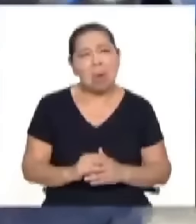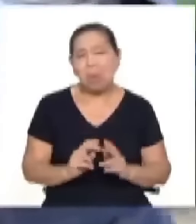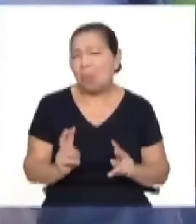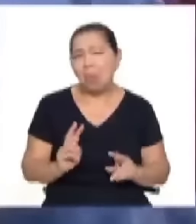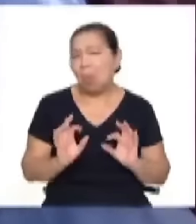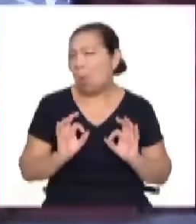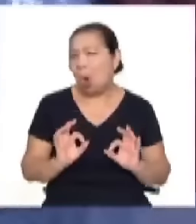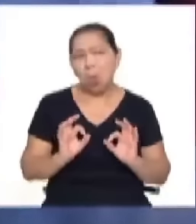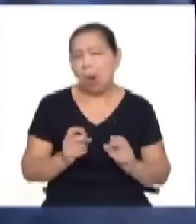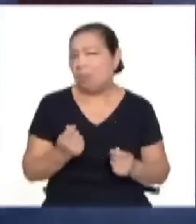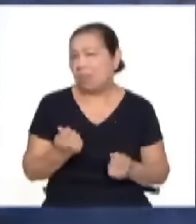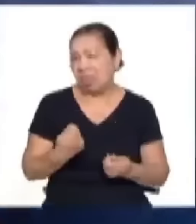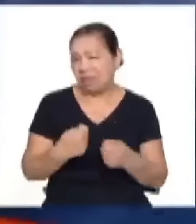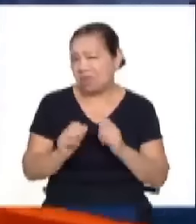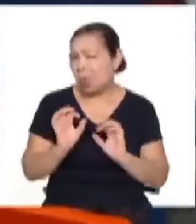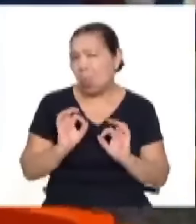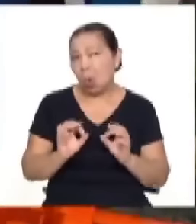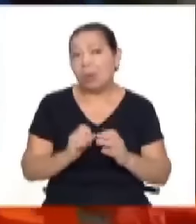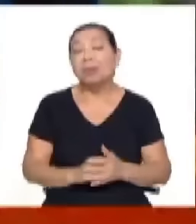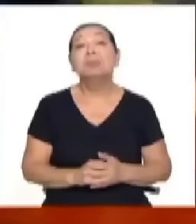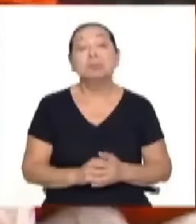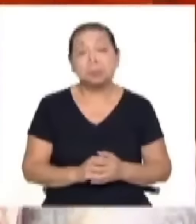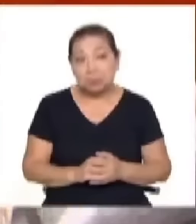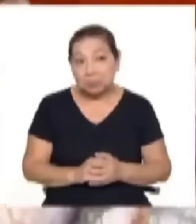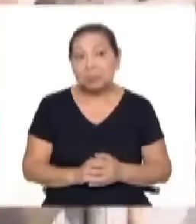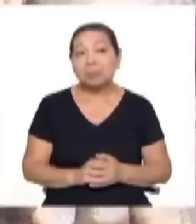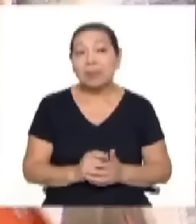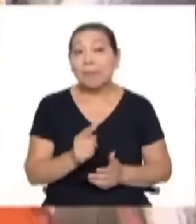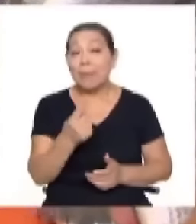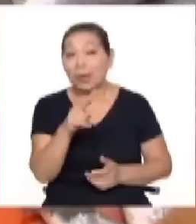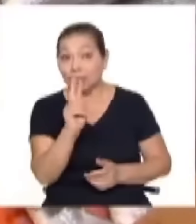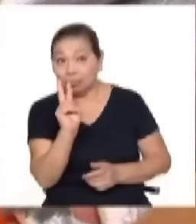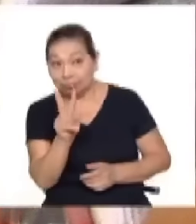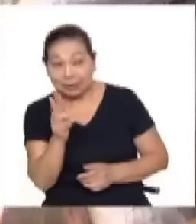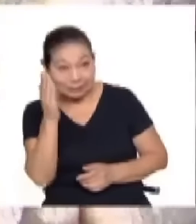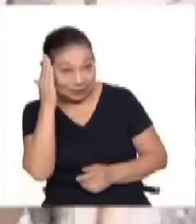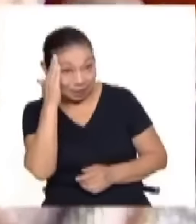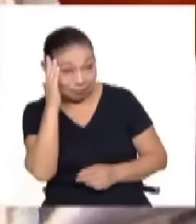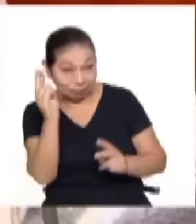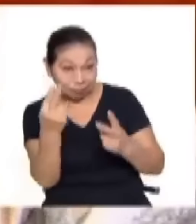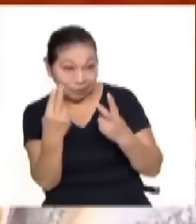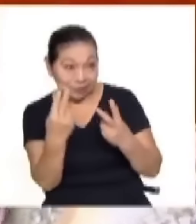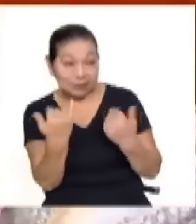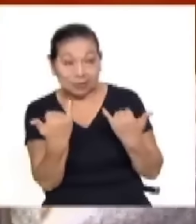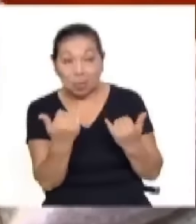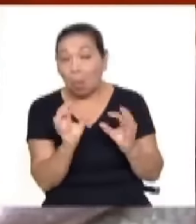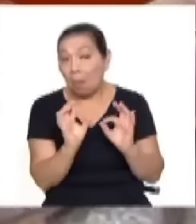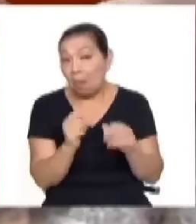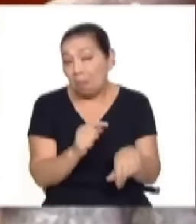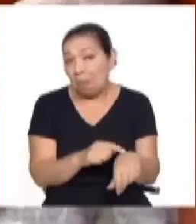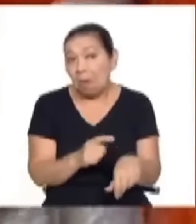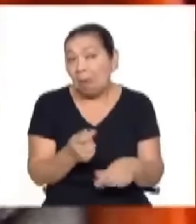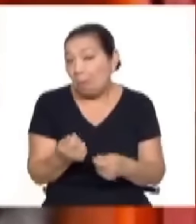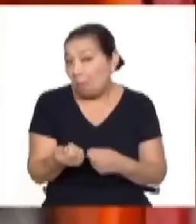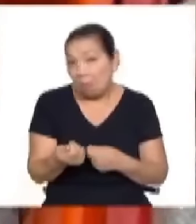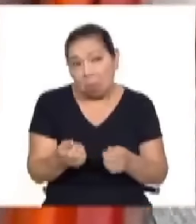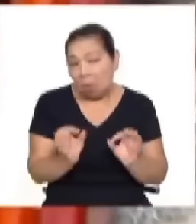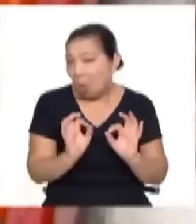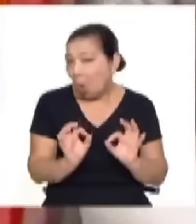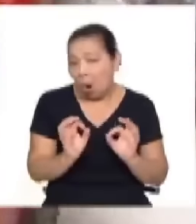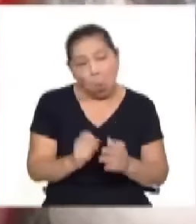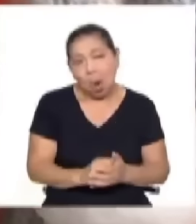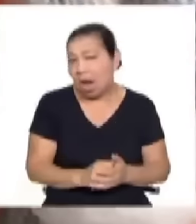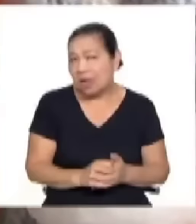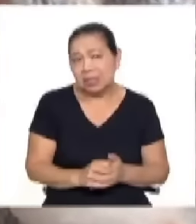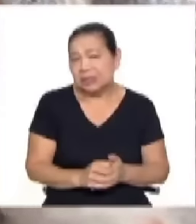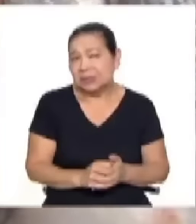está muy elevado. Entonces es una buena noticia para nuestros televidentes que los precios se mantengan en este terminal